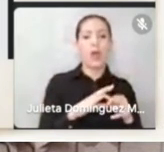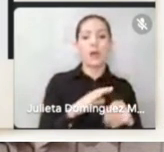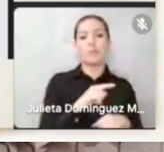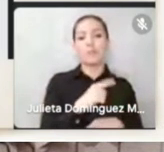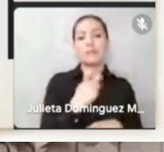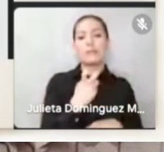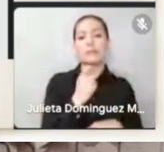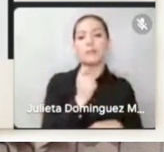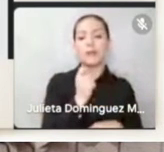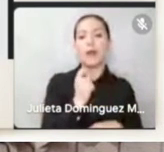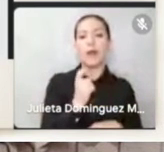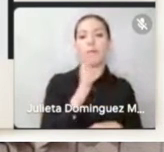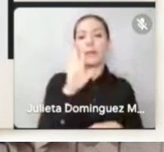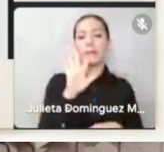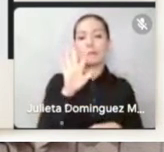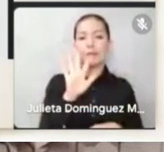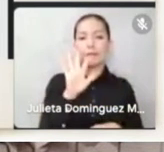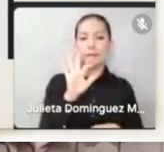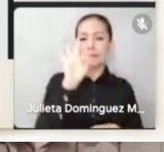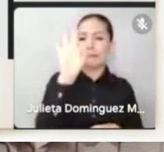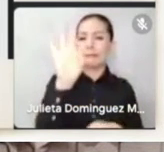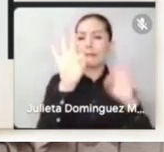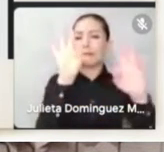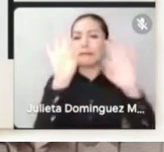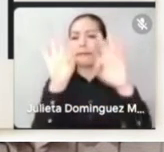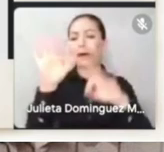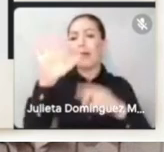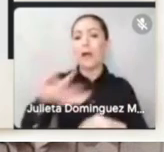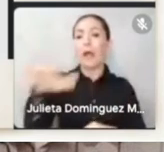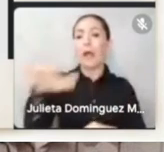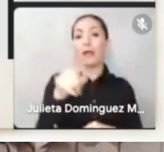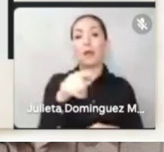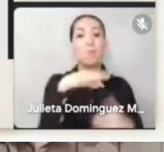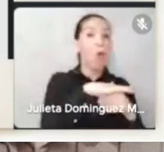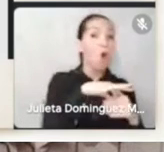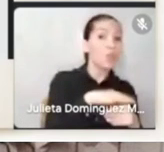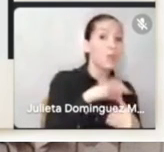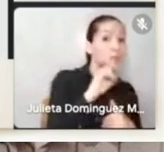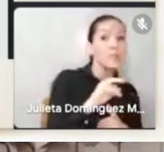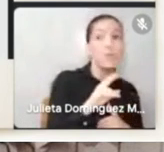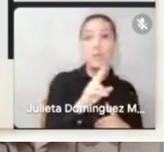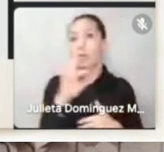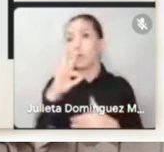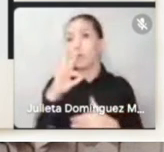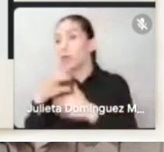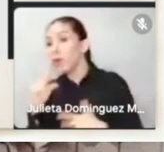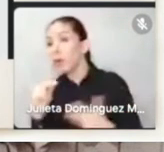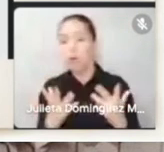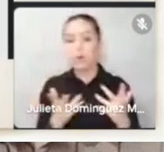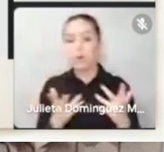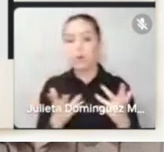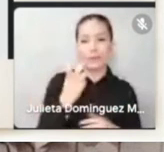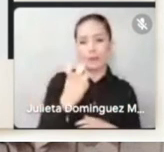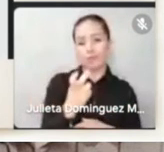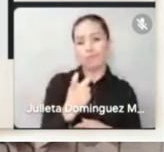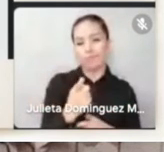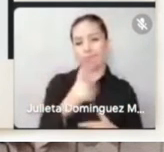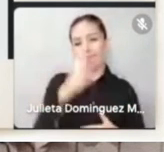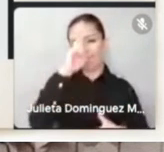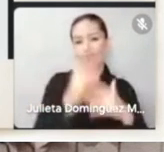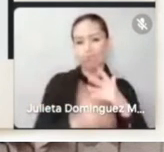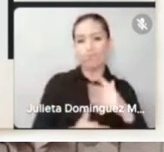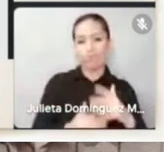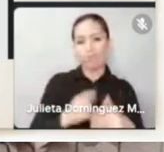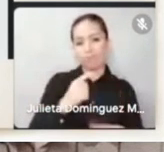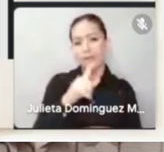ciudadanía para votar o dejar de votar por ello, y provoquen una ruptura en el principio de laicidad y equidad en la contienda,